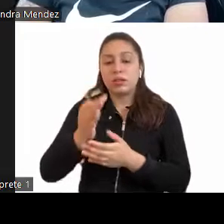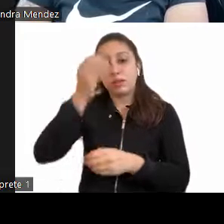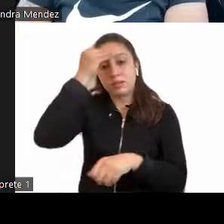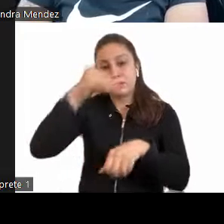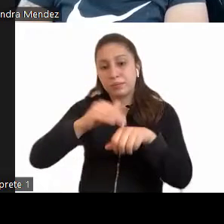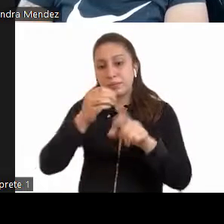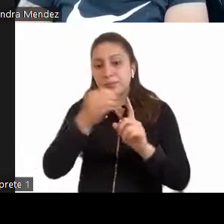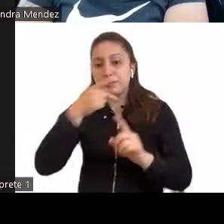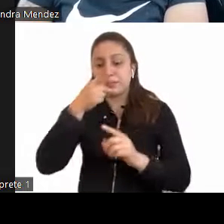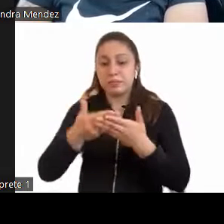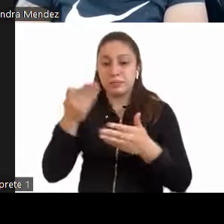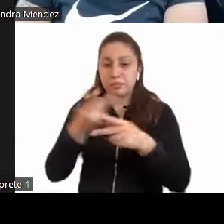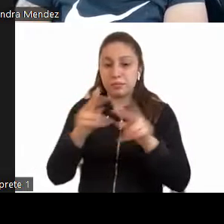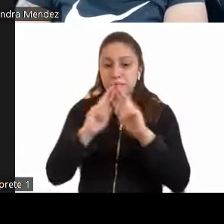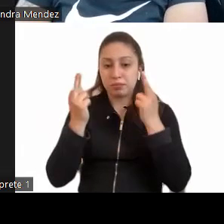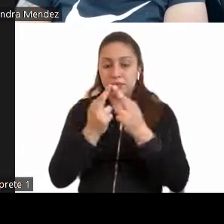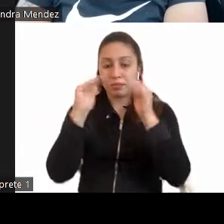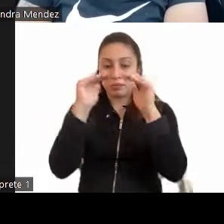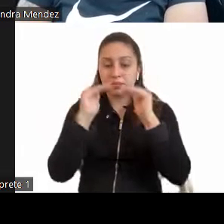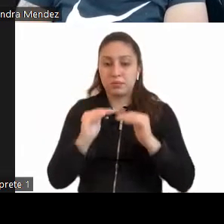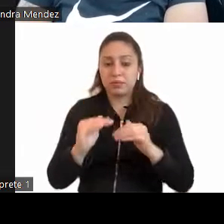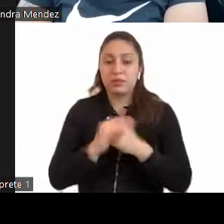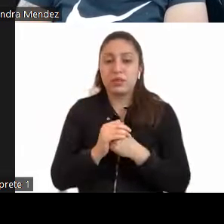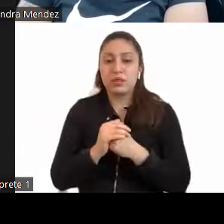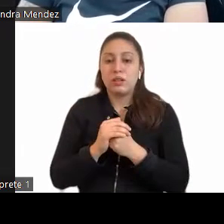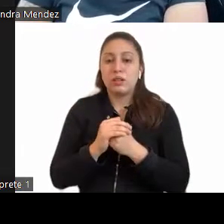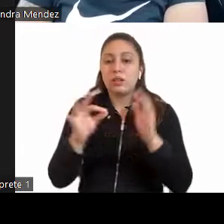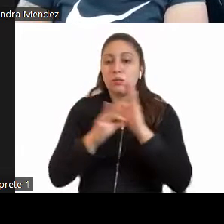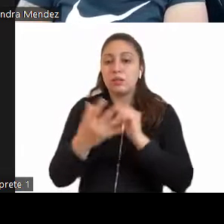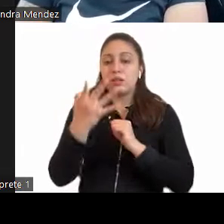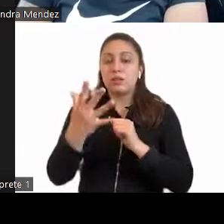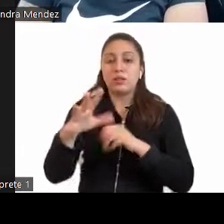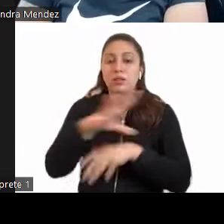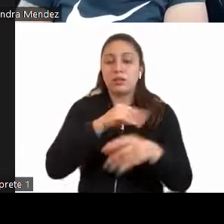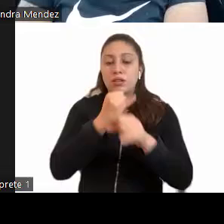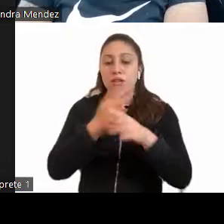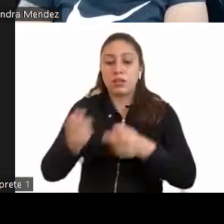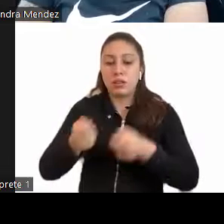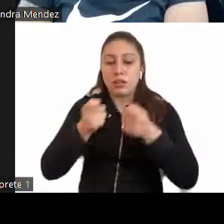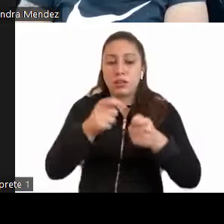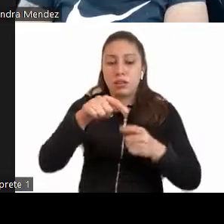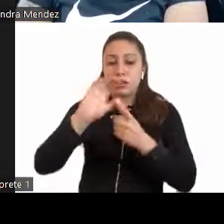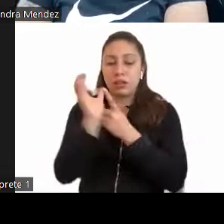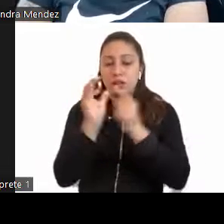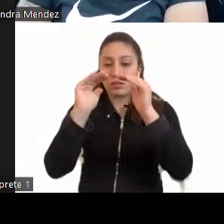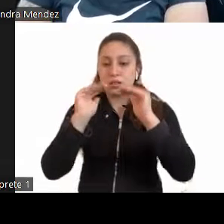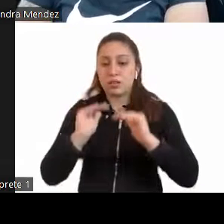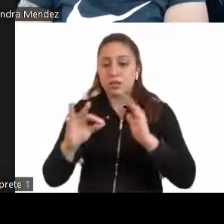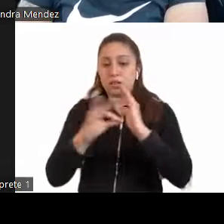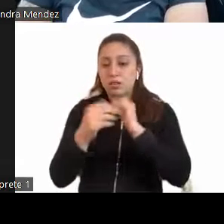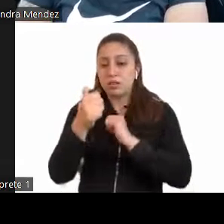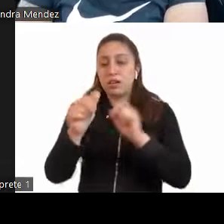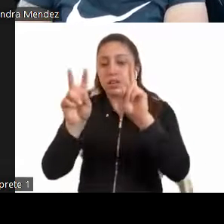anterior. Número 5, informe de los asuntos turnados a la comisión. Y número 6, asuntos